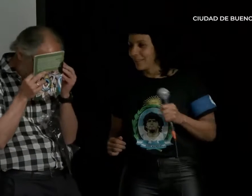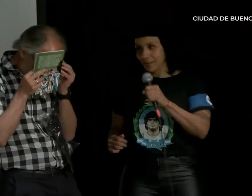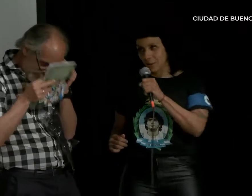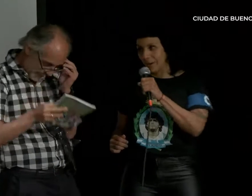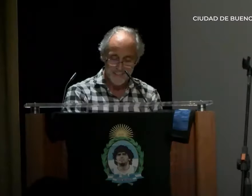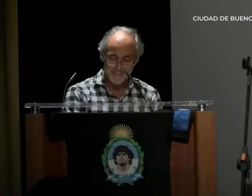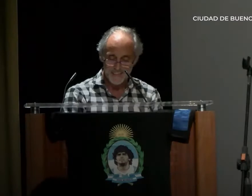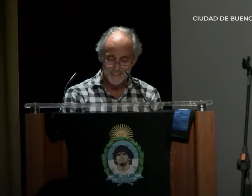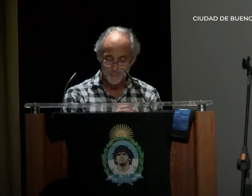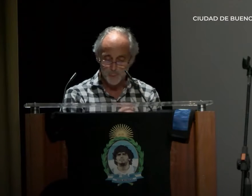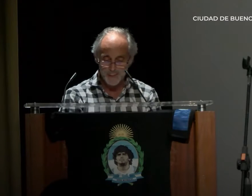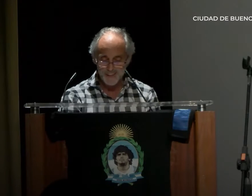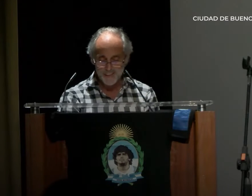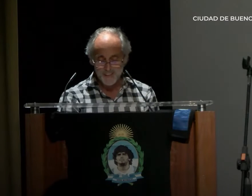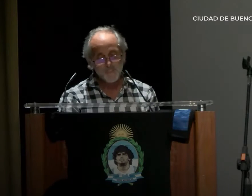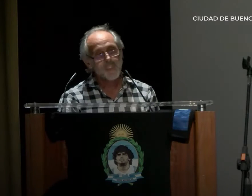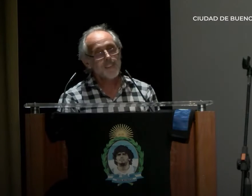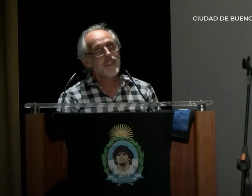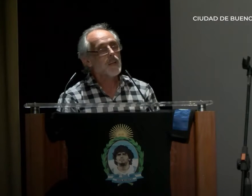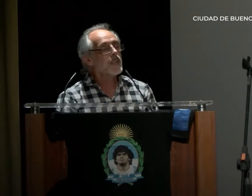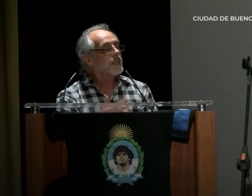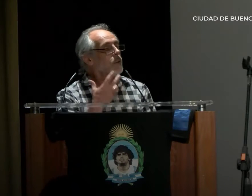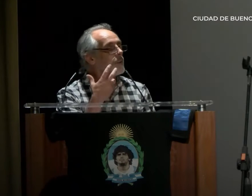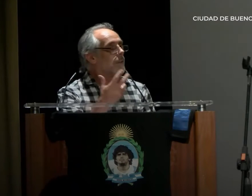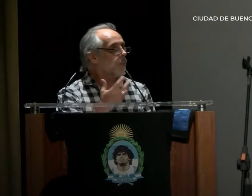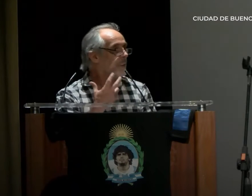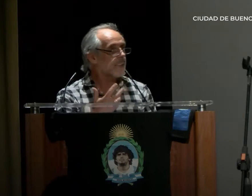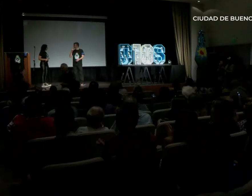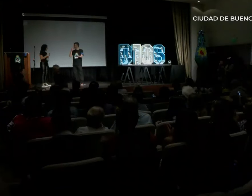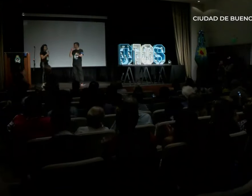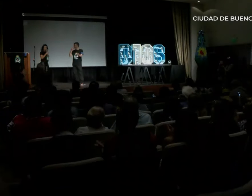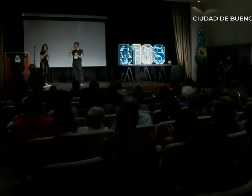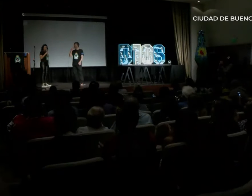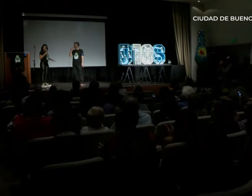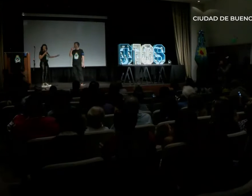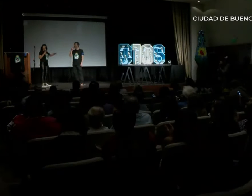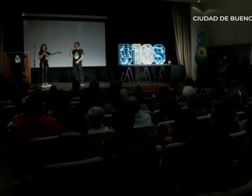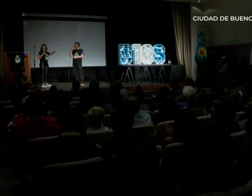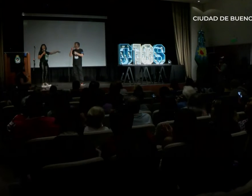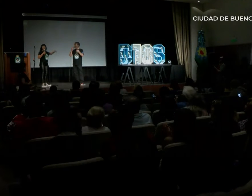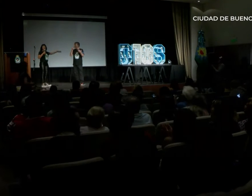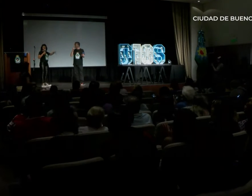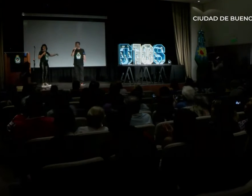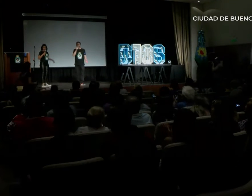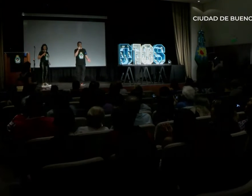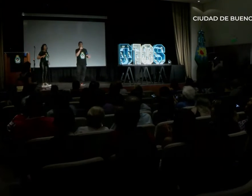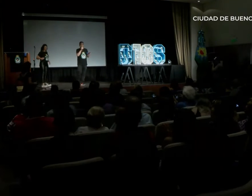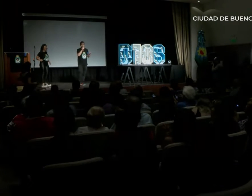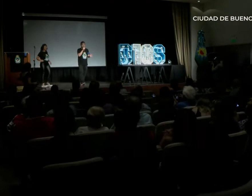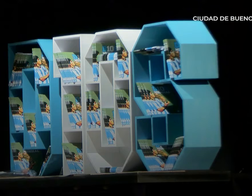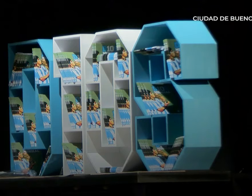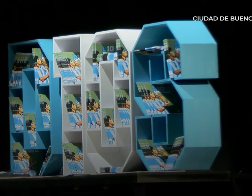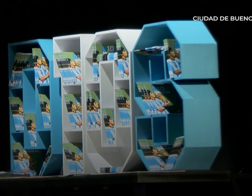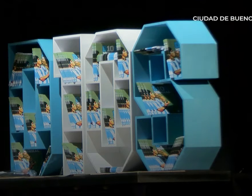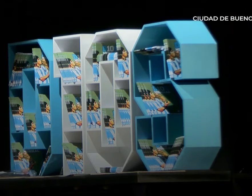políticos del peronismo, y entonces muchos de los relatos están atravesados por esa relación entre un Maradona político, que